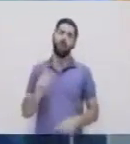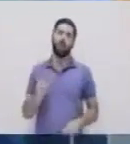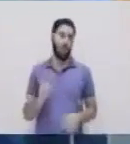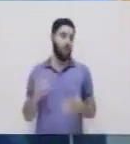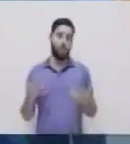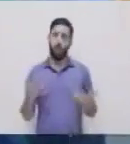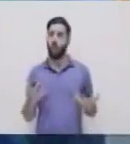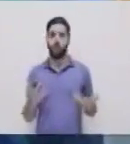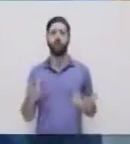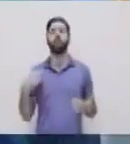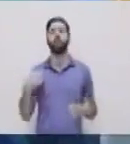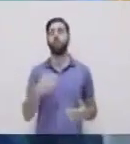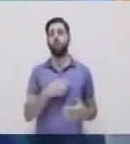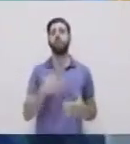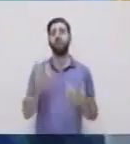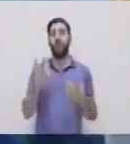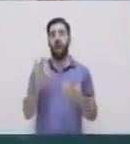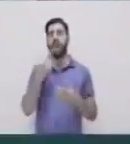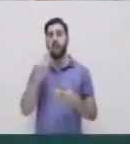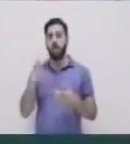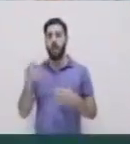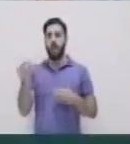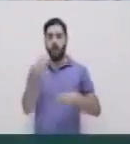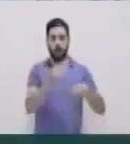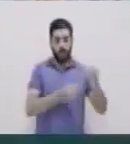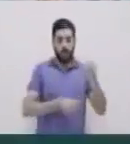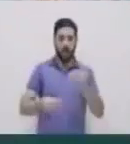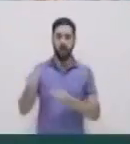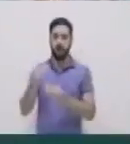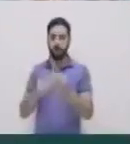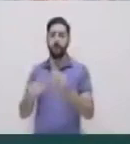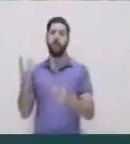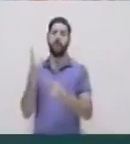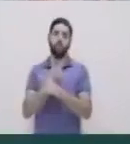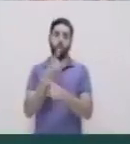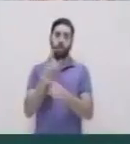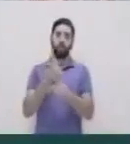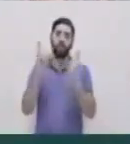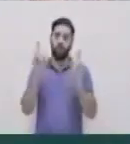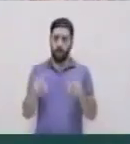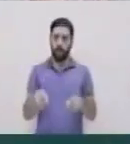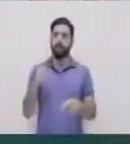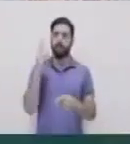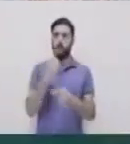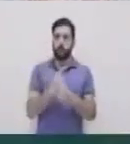no. Quiere decir de que nosotros hemos adquirido un lenguaje, pero debemos de utilizarlo